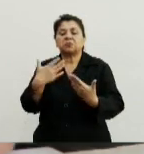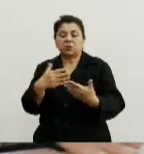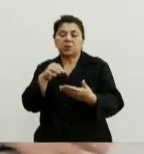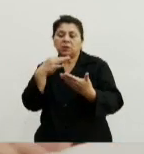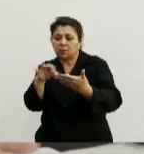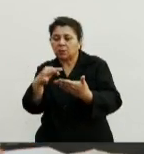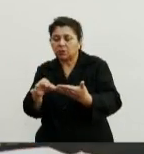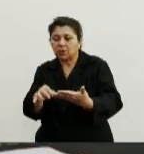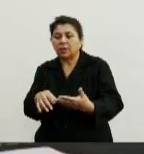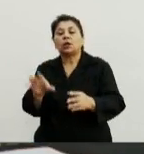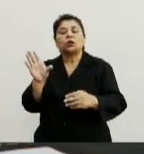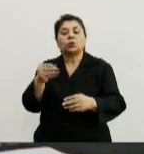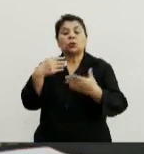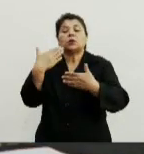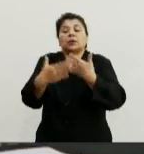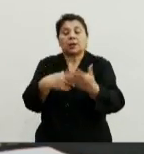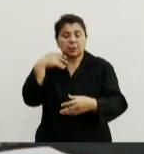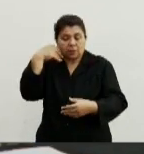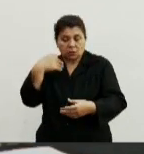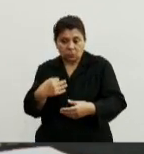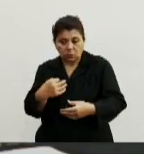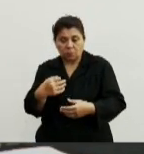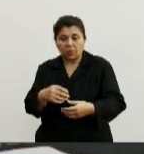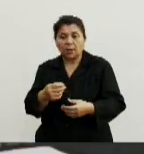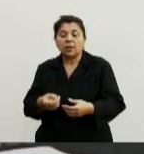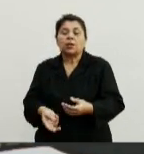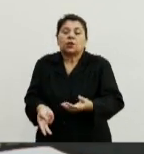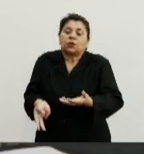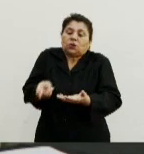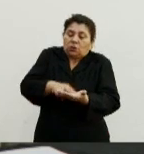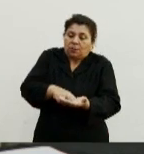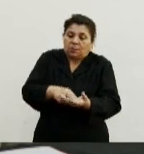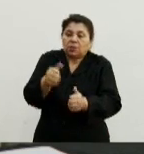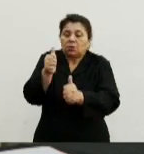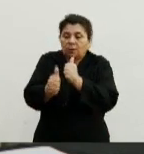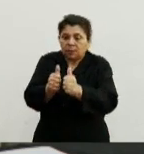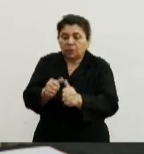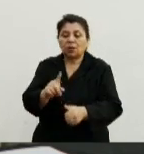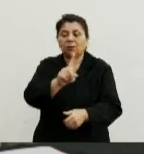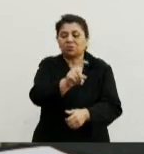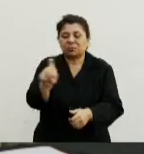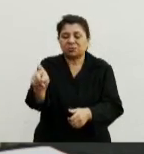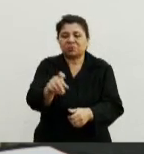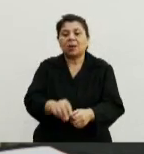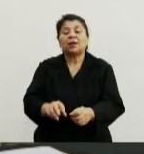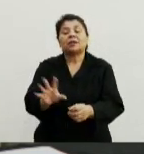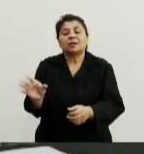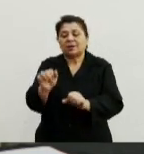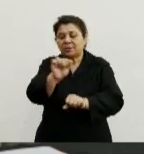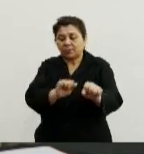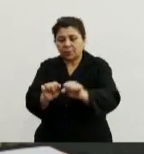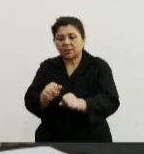se se ha doblegado el esfuerzo por parte de los empresarios en la desinfección de los de las unidades